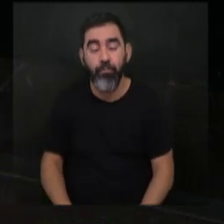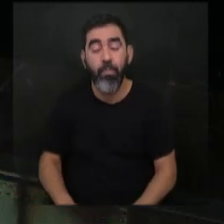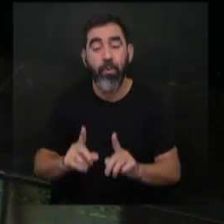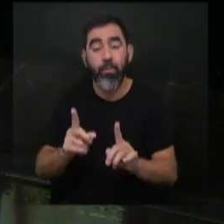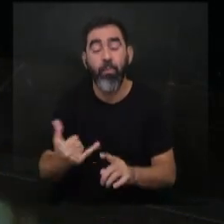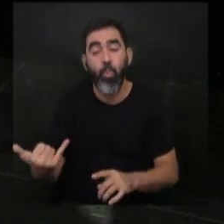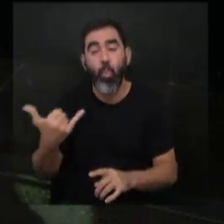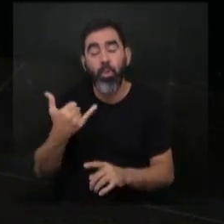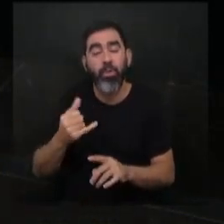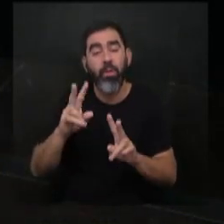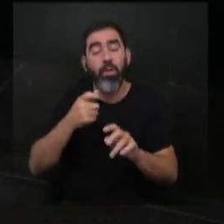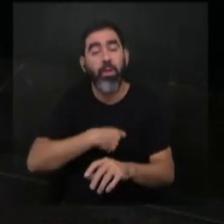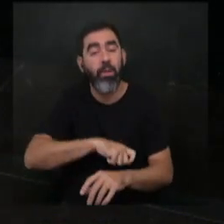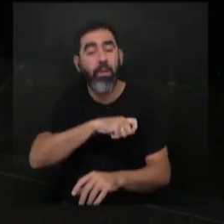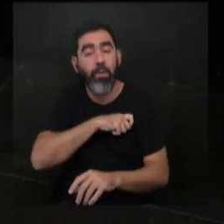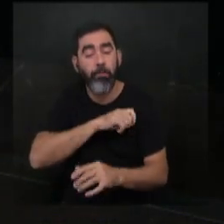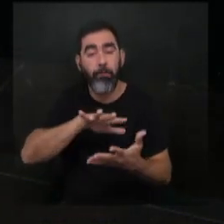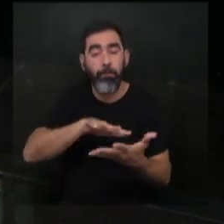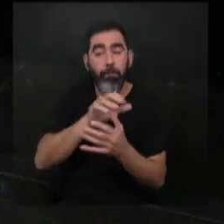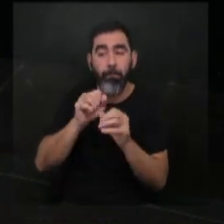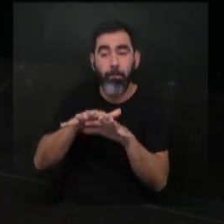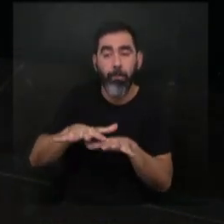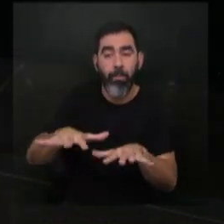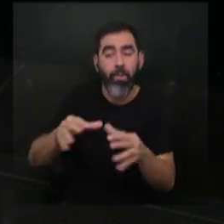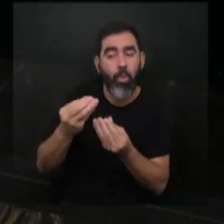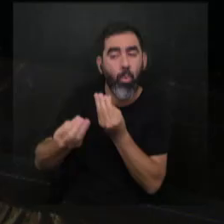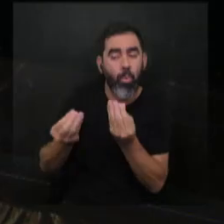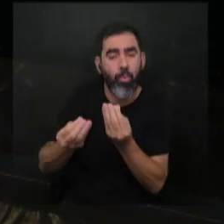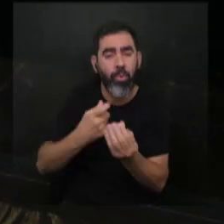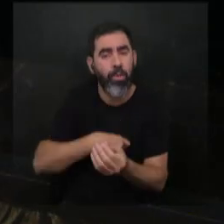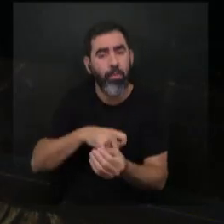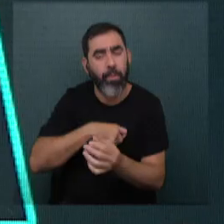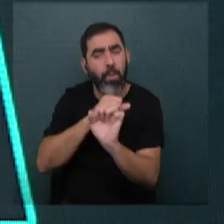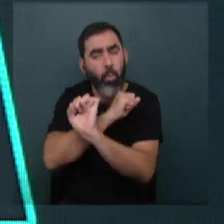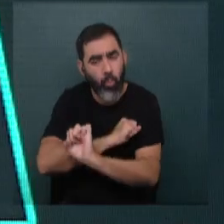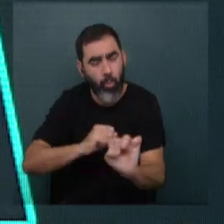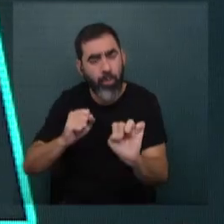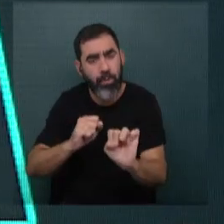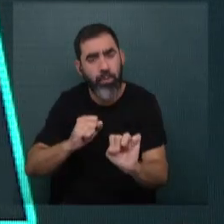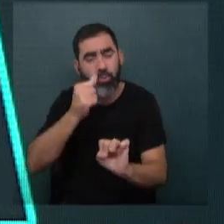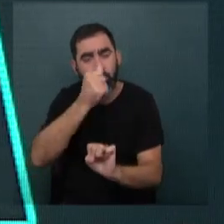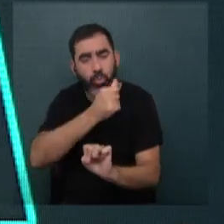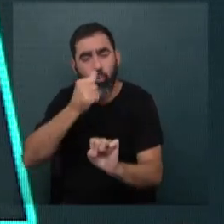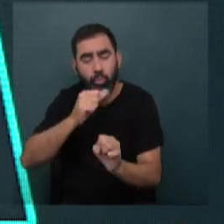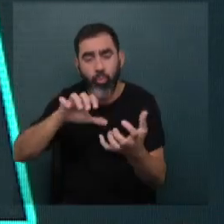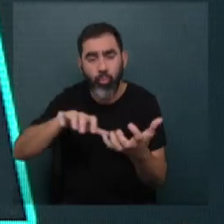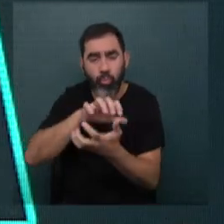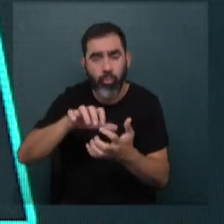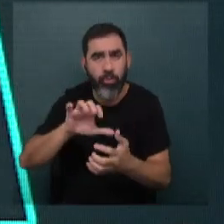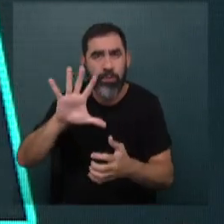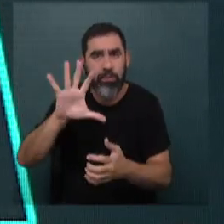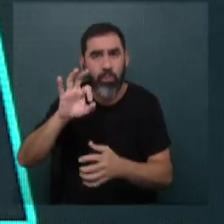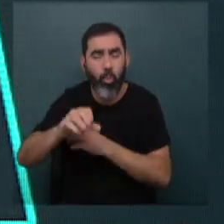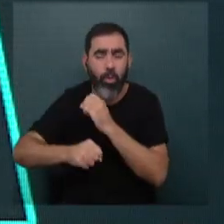habla de la influencia de España en esta zona y cómo podría incidir España para que finalmente haya una solución a este conflicto que lleva más